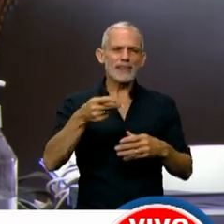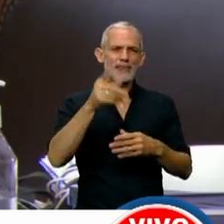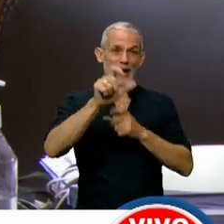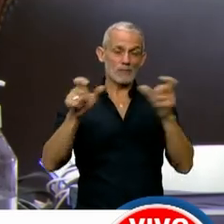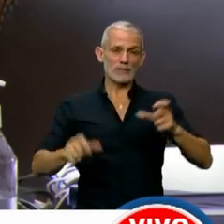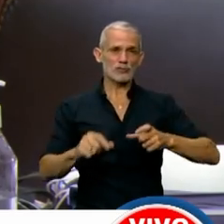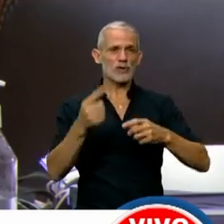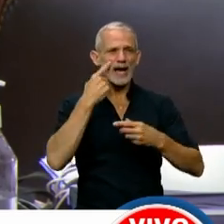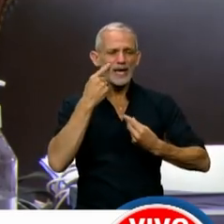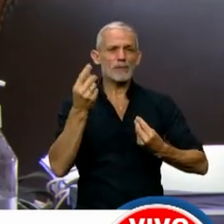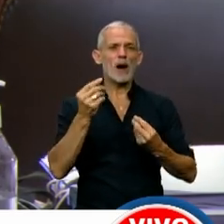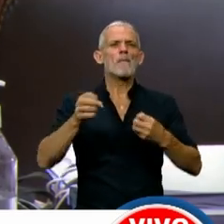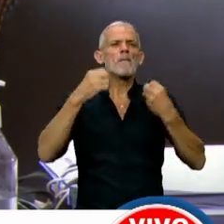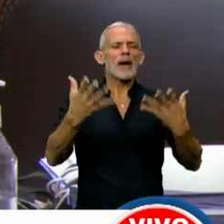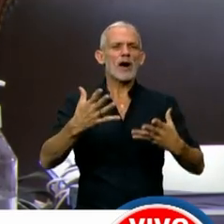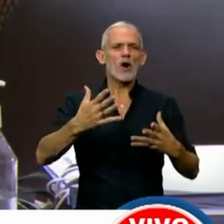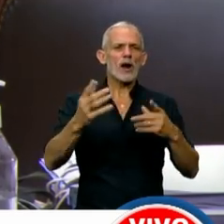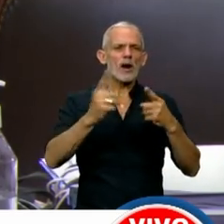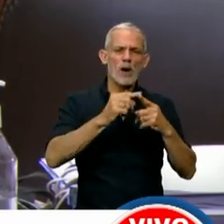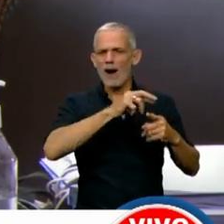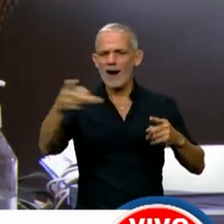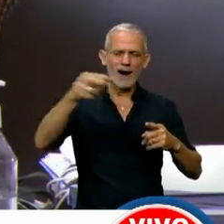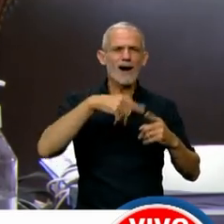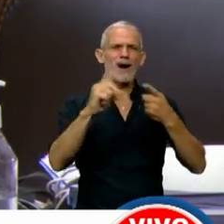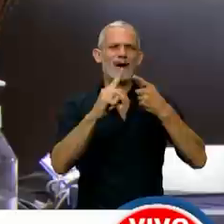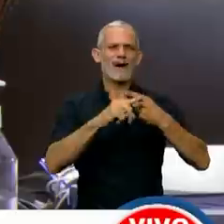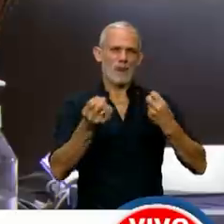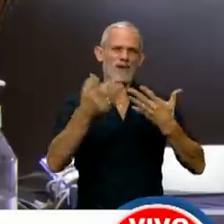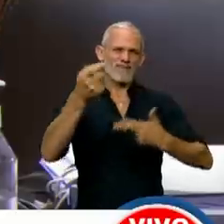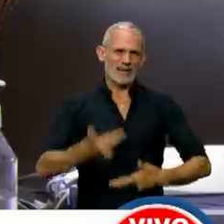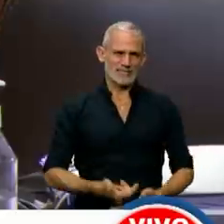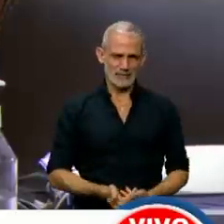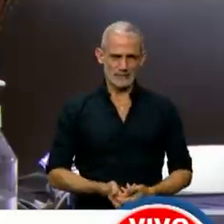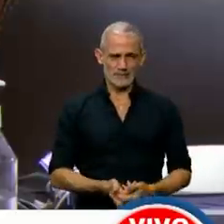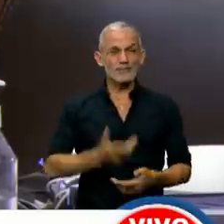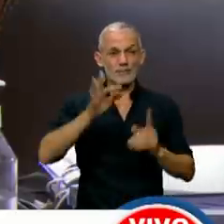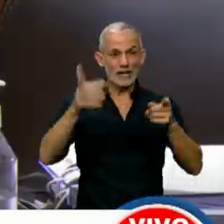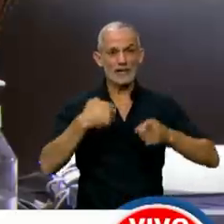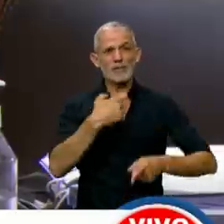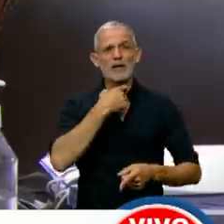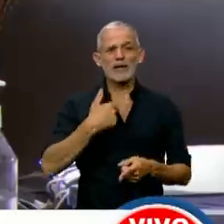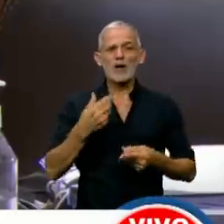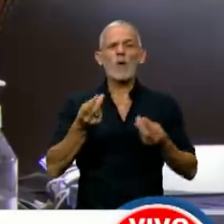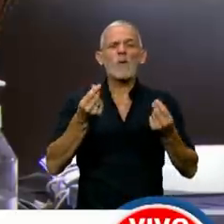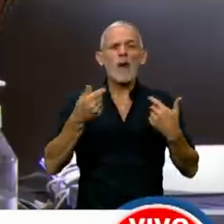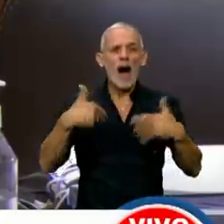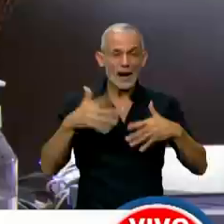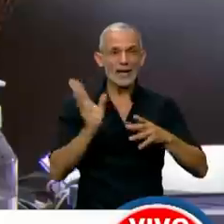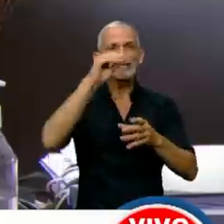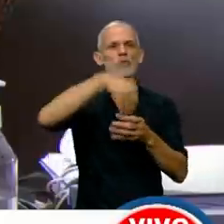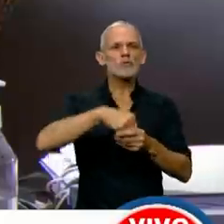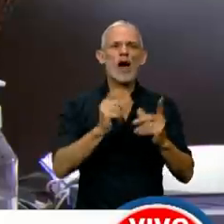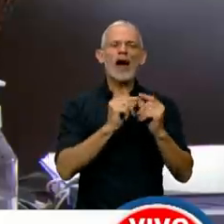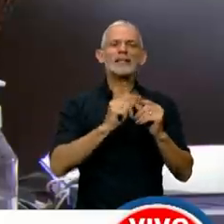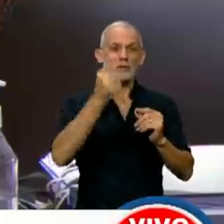mejorando buscando mejorar la conectividad además quiero presidente valorizar la inclusión del